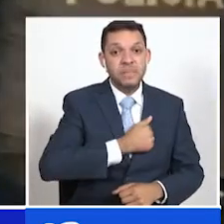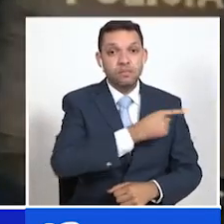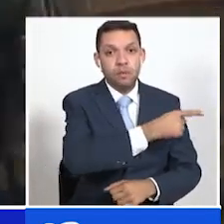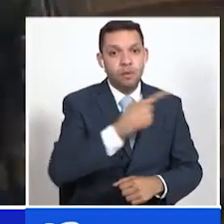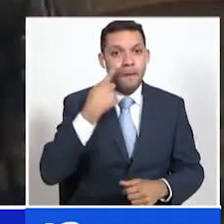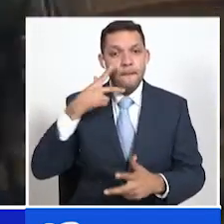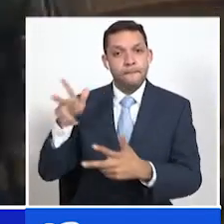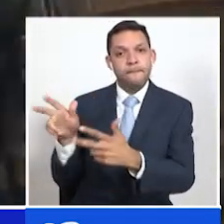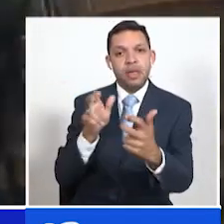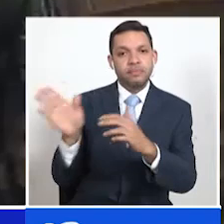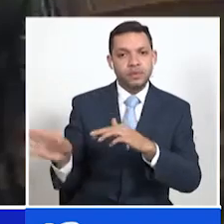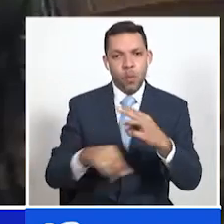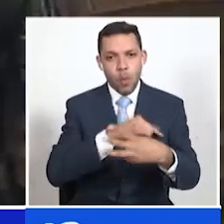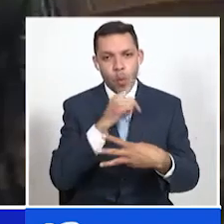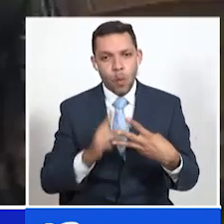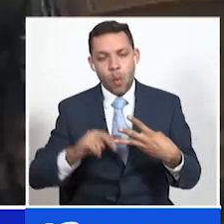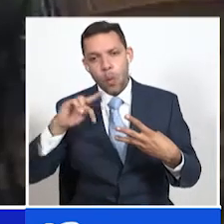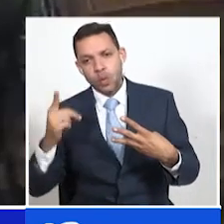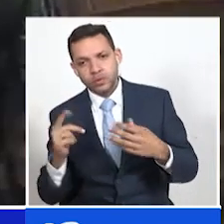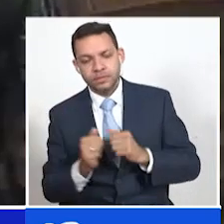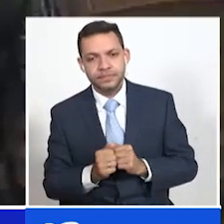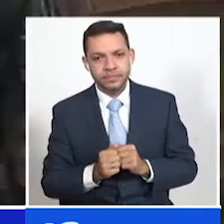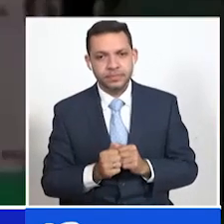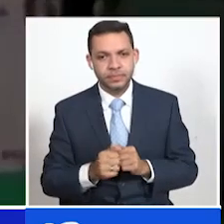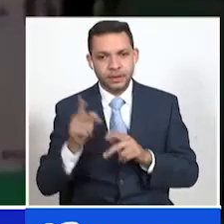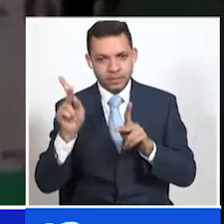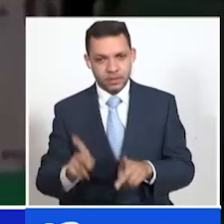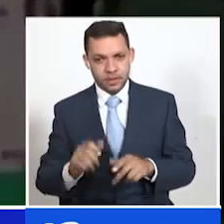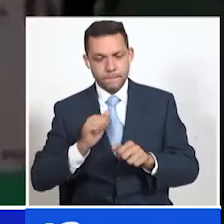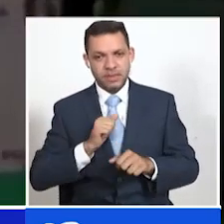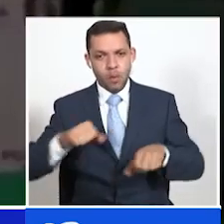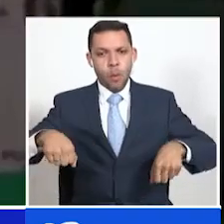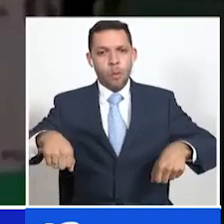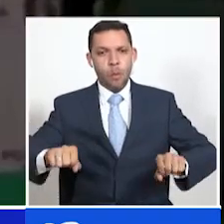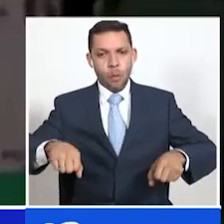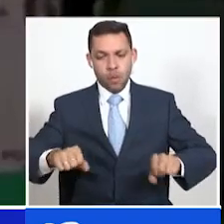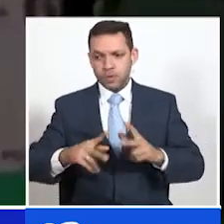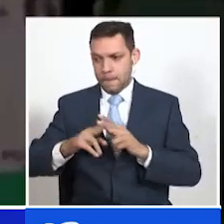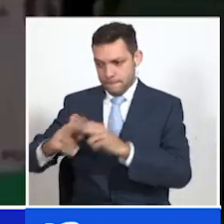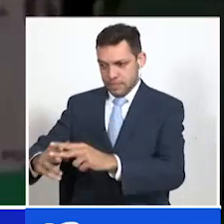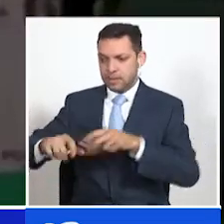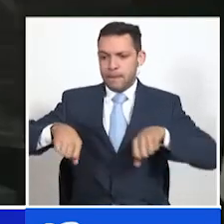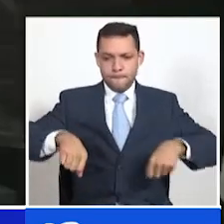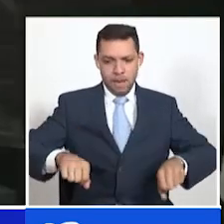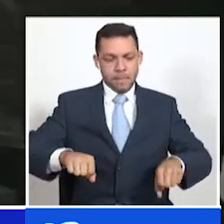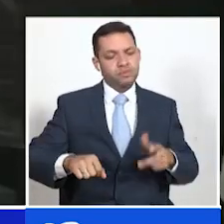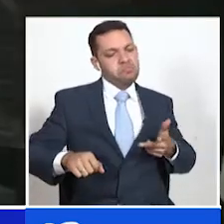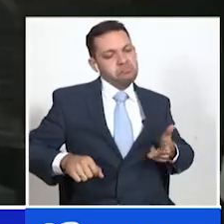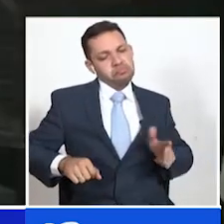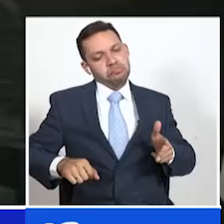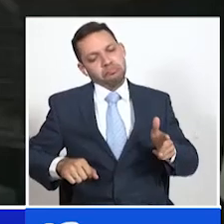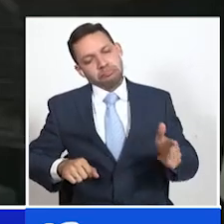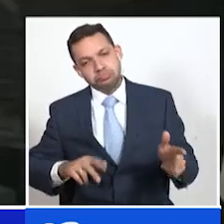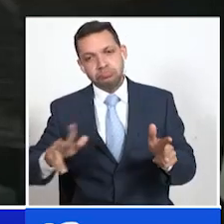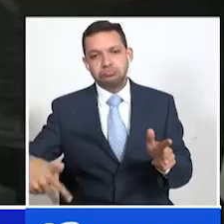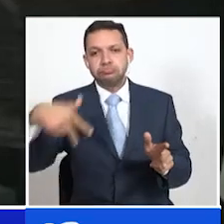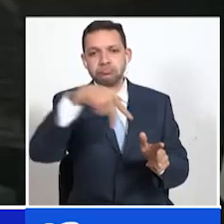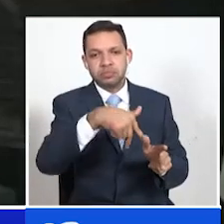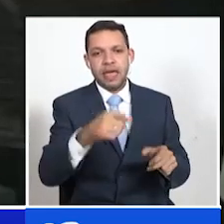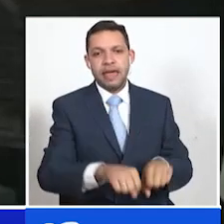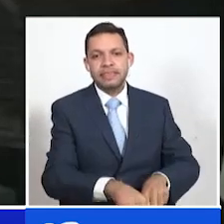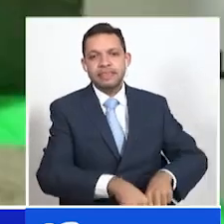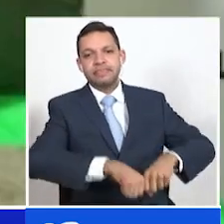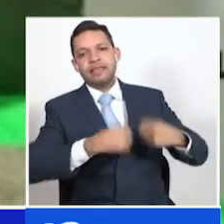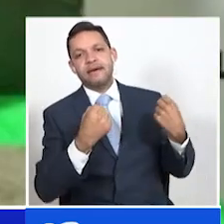de extorsión es el de una persona que presta una motocicleta para realizar transporte informal. Esta motocicleta la dañan